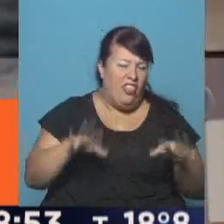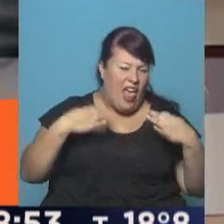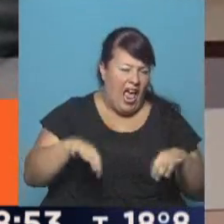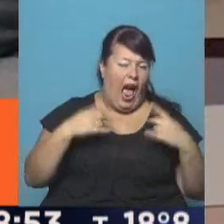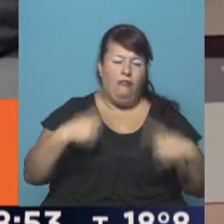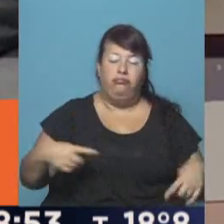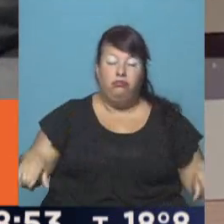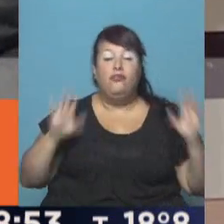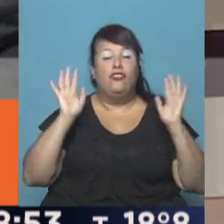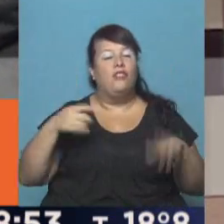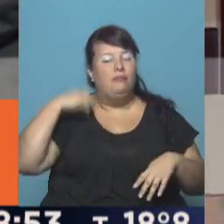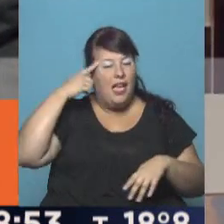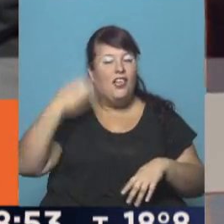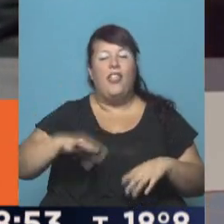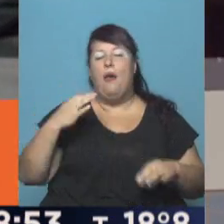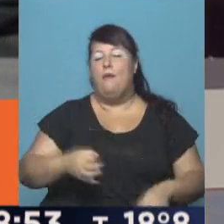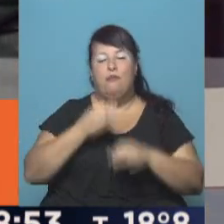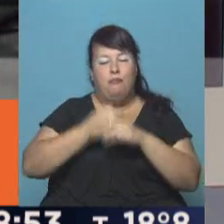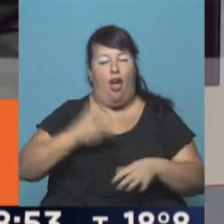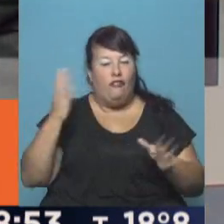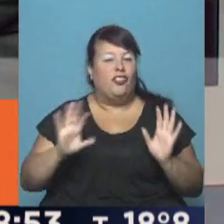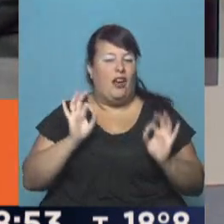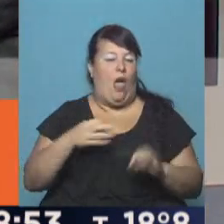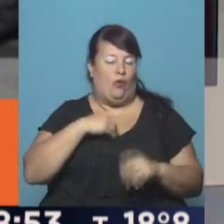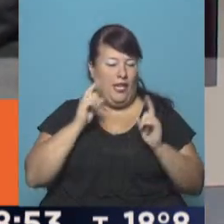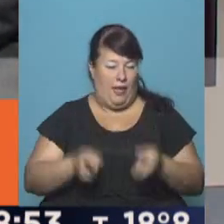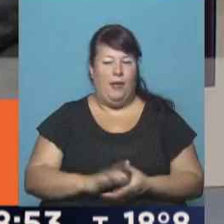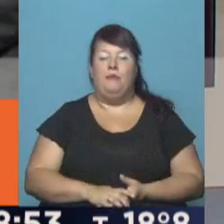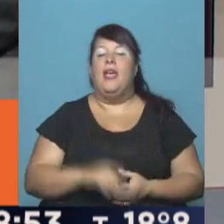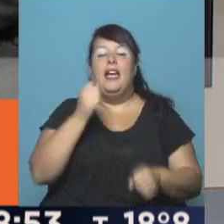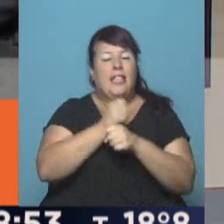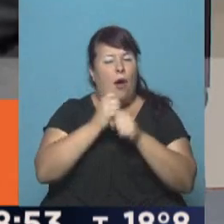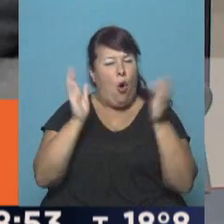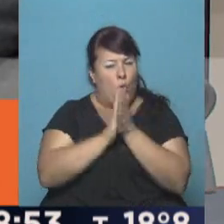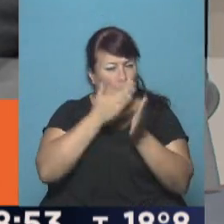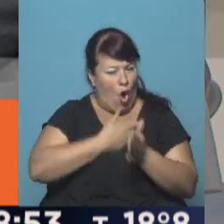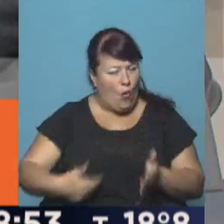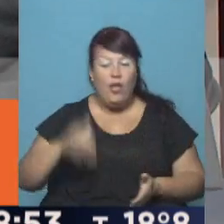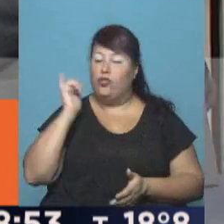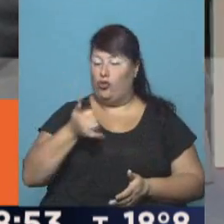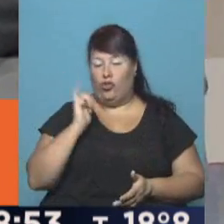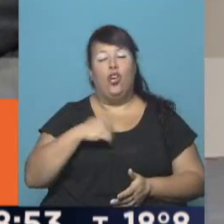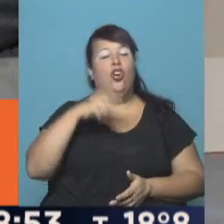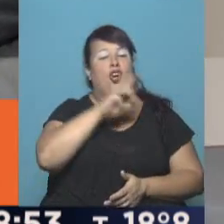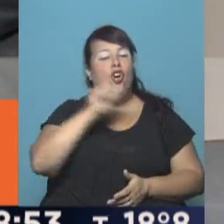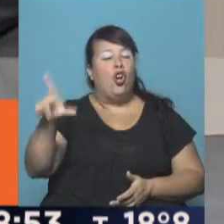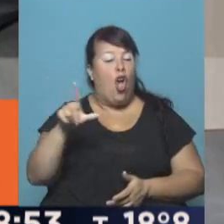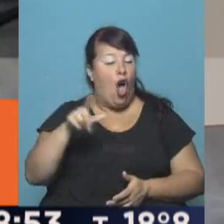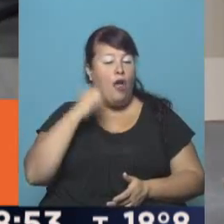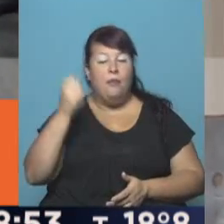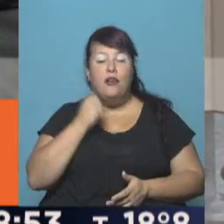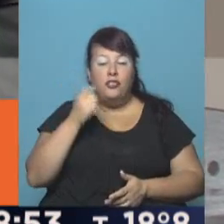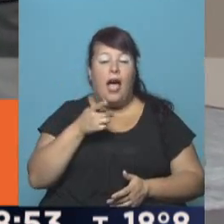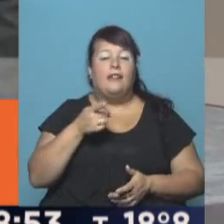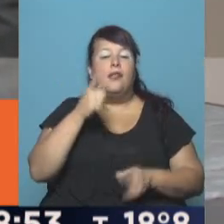entonces entendemos que hay que hacer profesionales incluso desde el voluntariado hay un trabajo conjunto con los gobiernos sí claro nuestro rol fundamental por